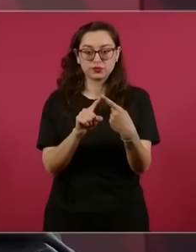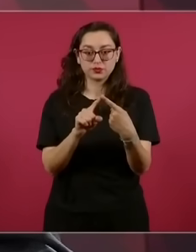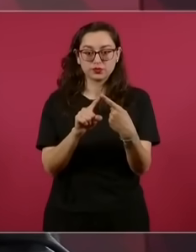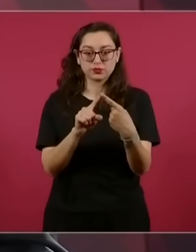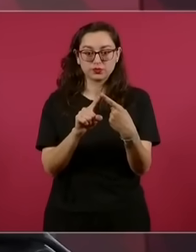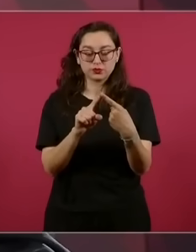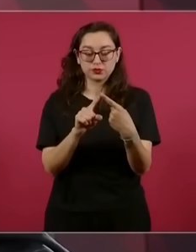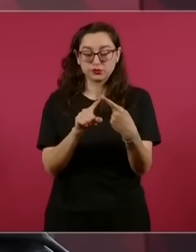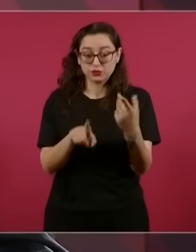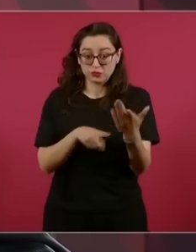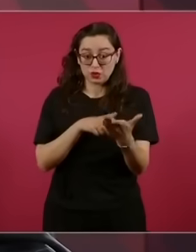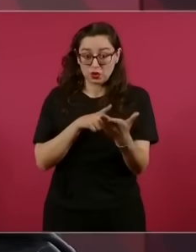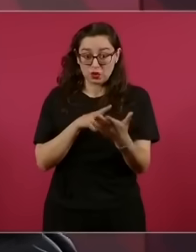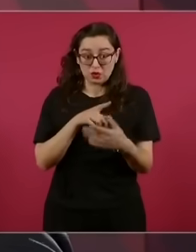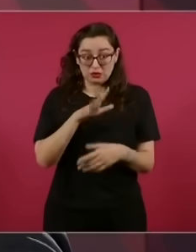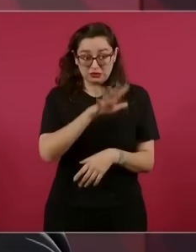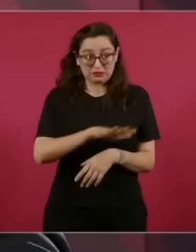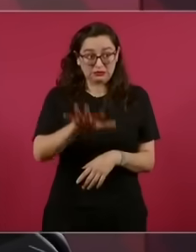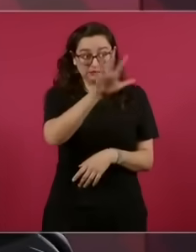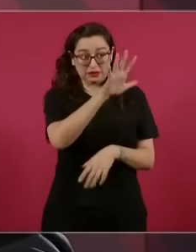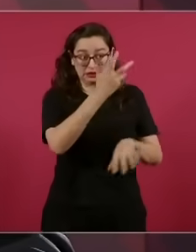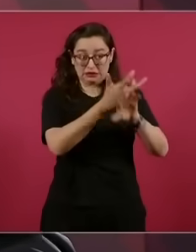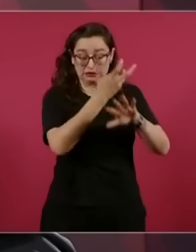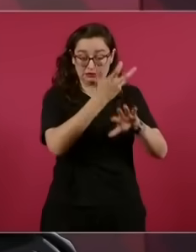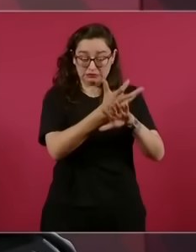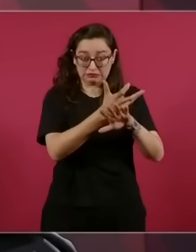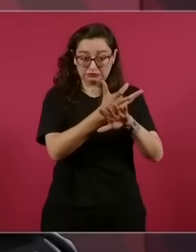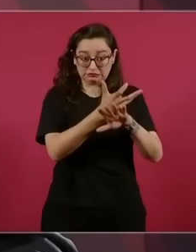del consumo de drogas atendiendo las causas.